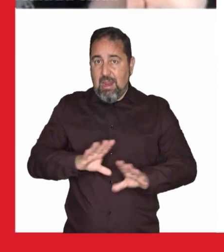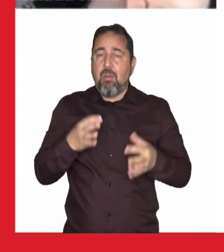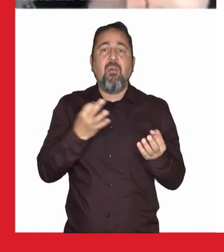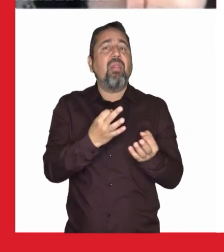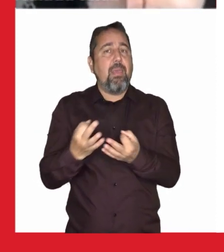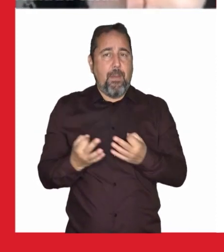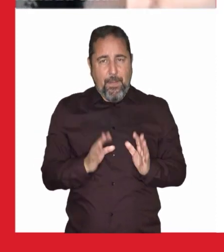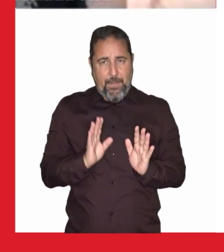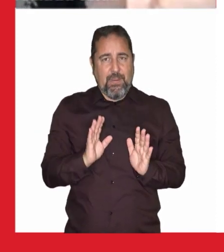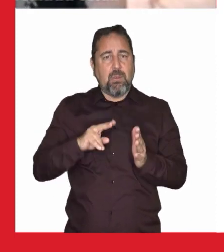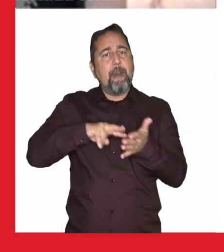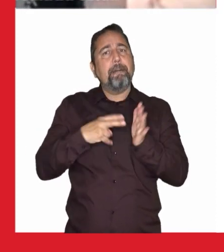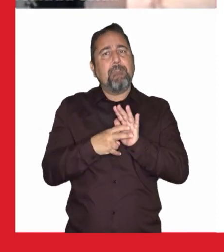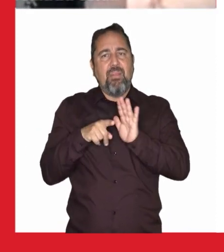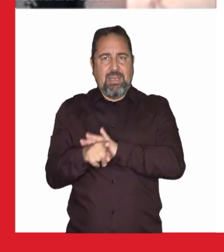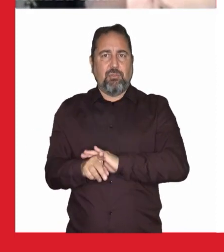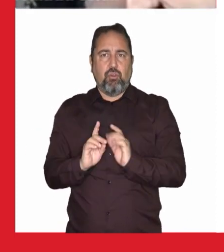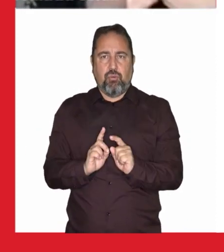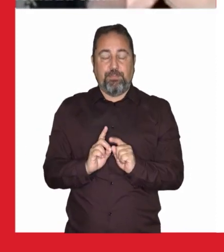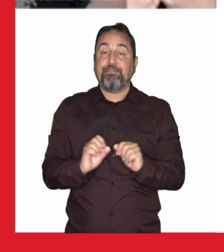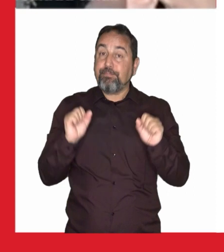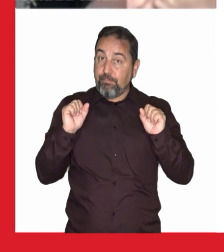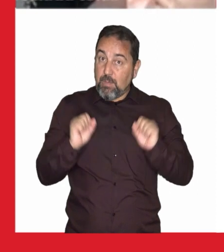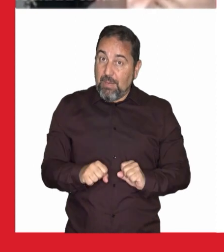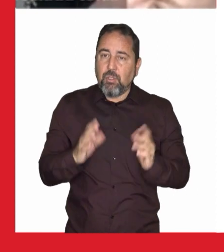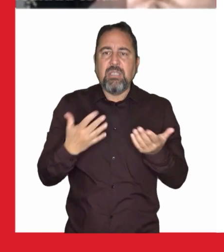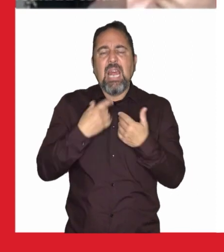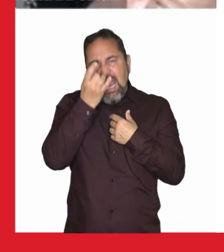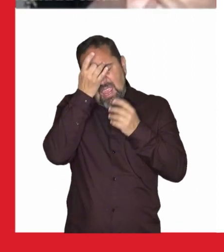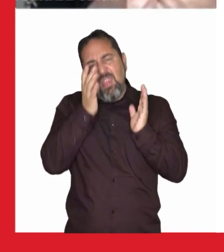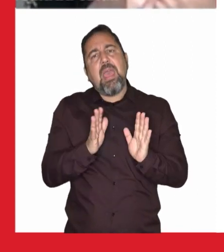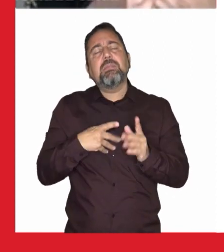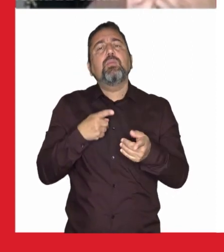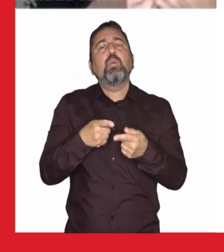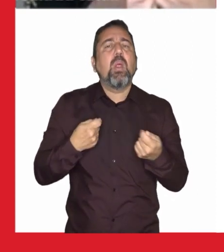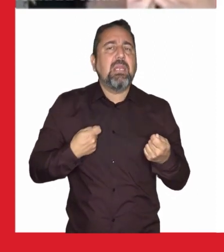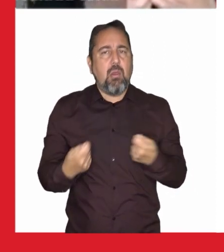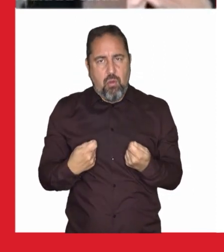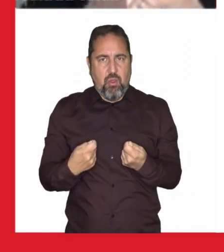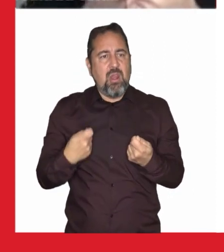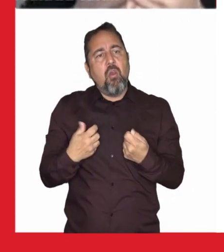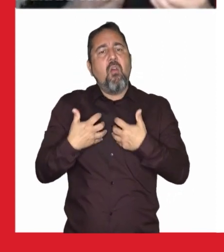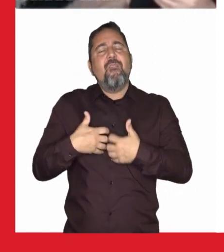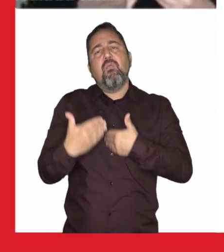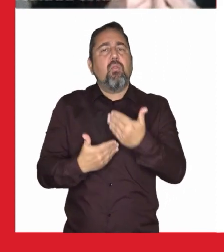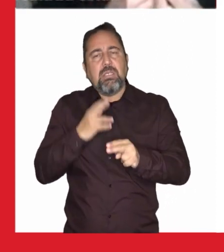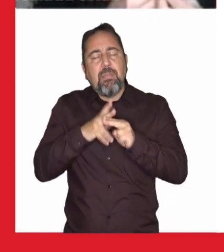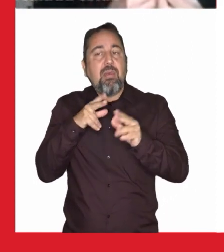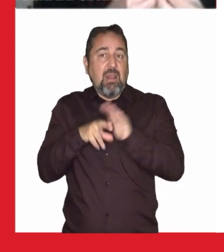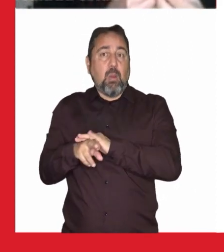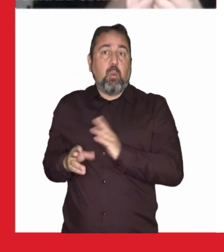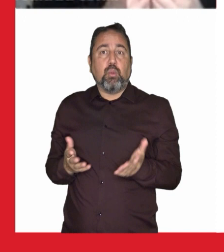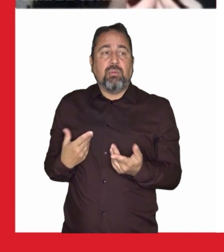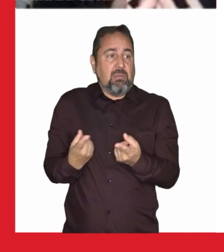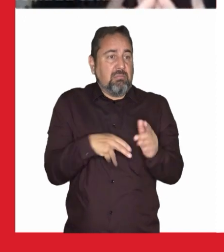los va a gestionar. Eso es lo que necesitas tener claramente claro en un plan de gestión. ¿Vale? Entonces, la idea es que tu